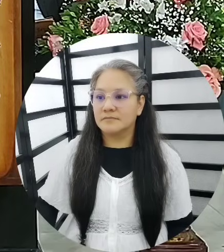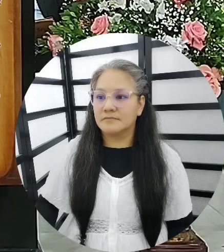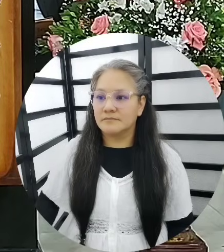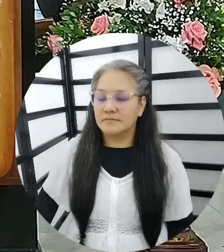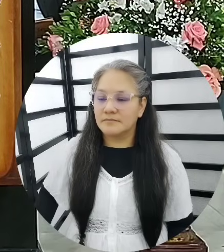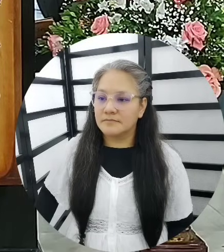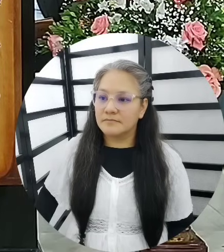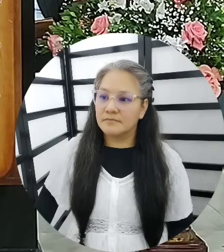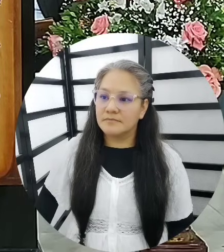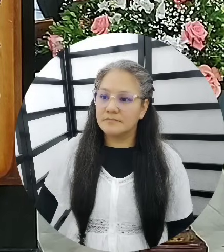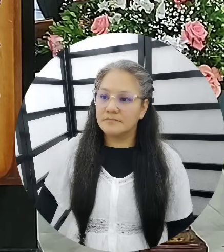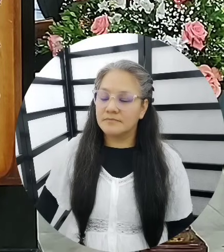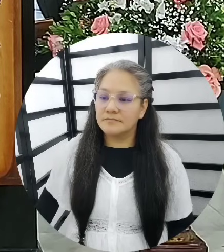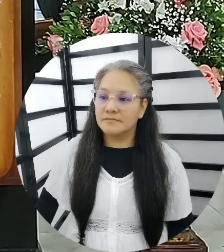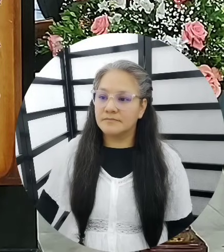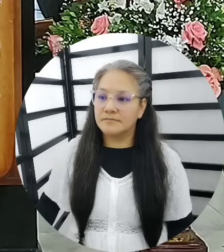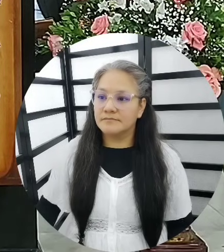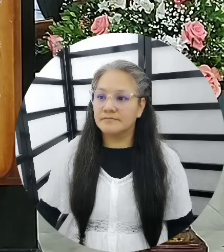seguramente.